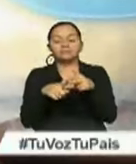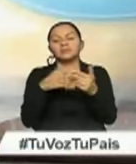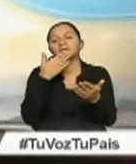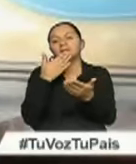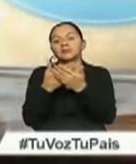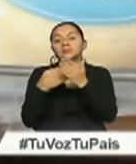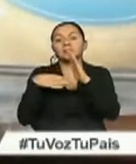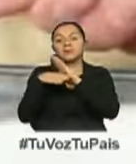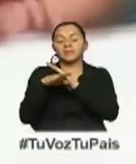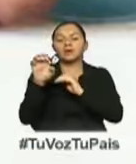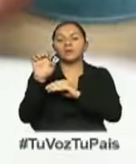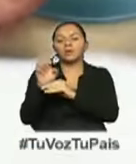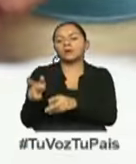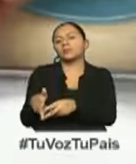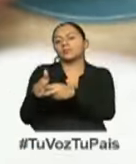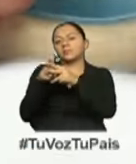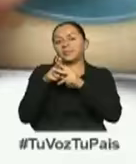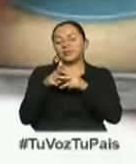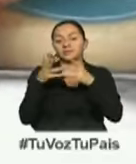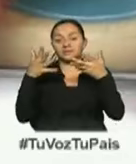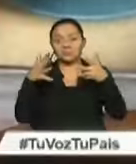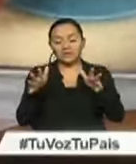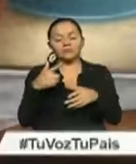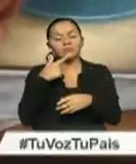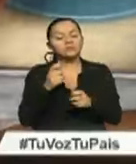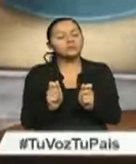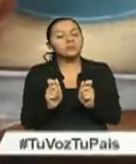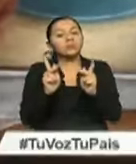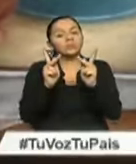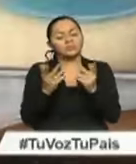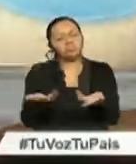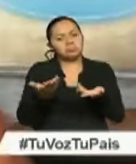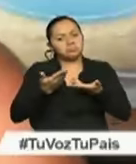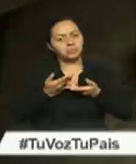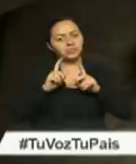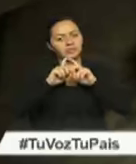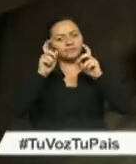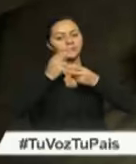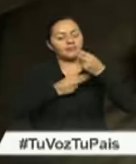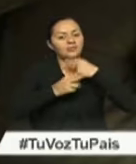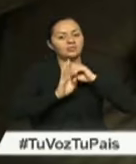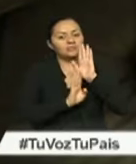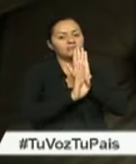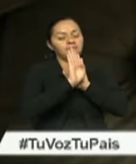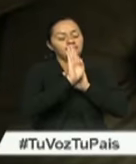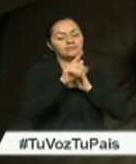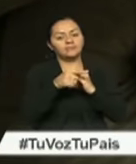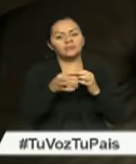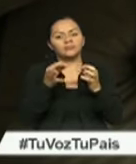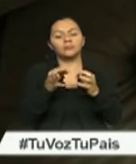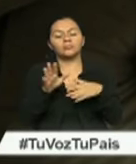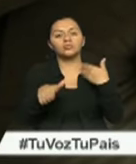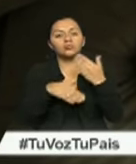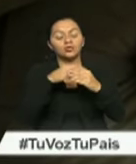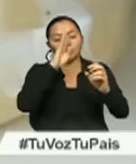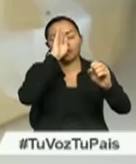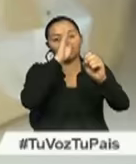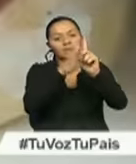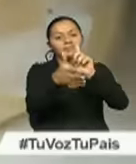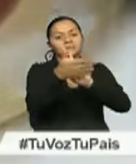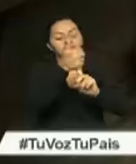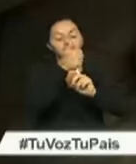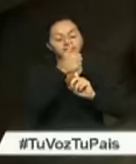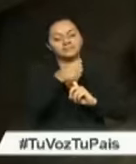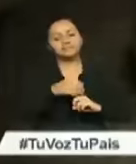gracias a Banecuador, que nos dieron la oportunidad se nos cumplió todas las metas con el